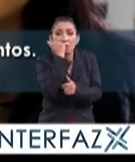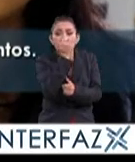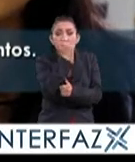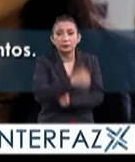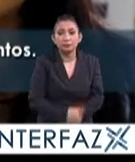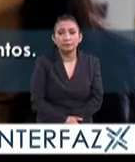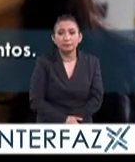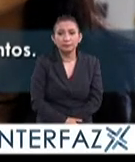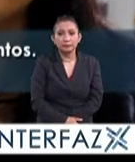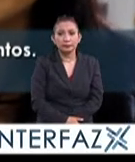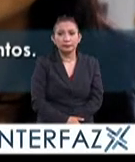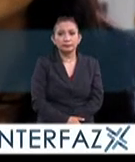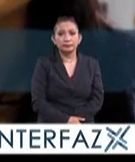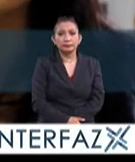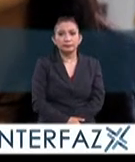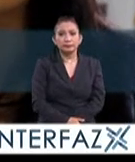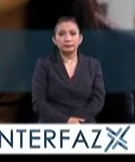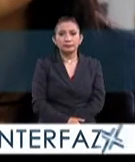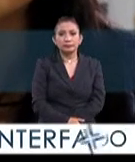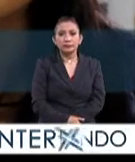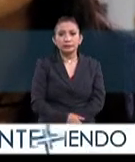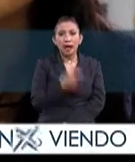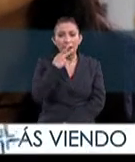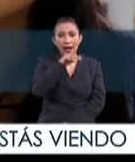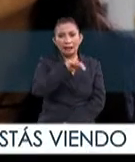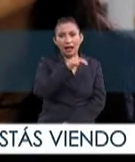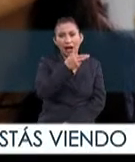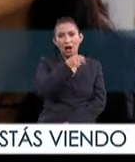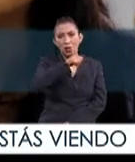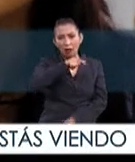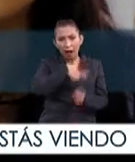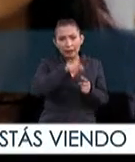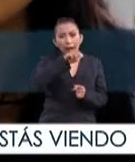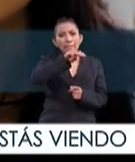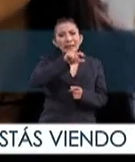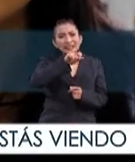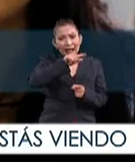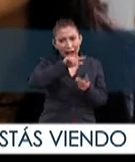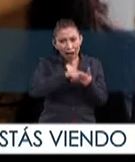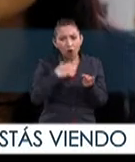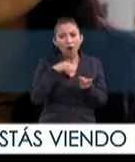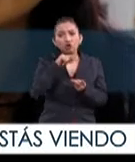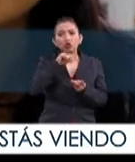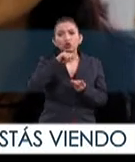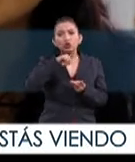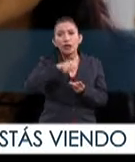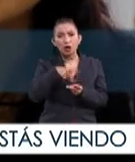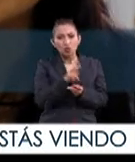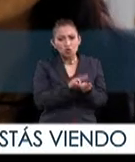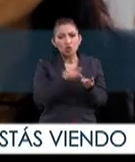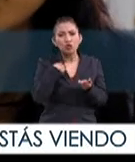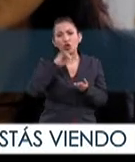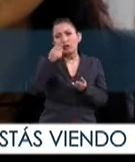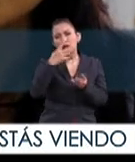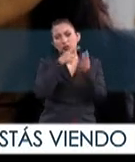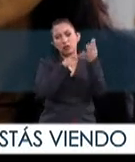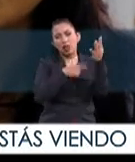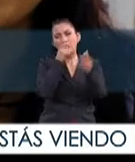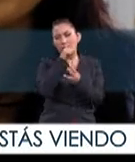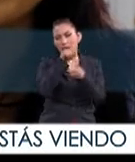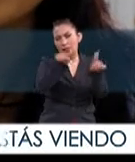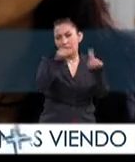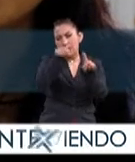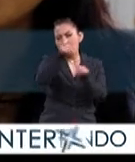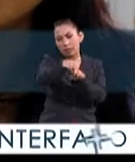guantin que compañeros, pues Masinillau guantu ay Yiquinin Cachillau y Chuna ay Leuca